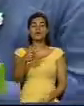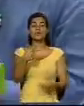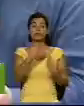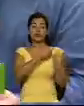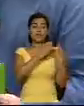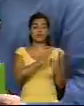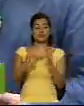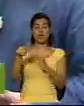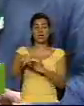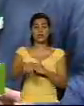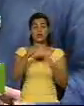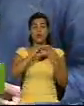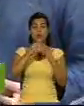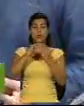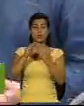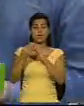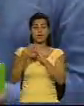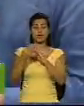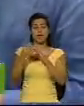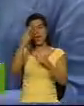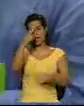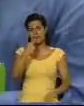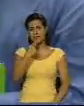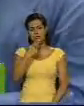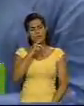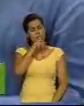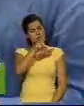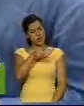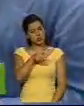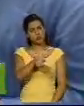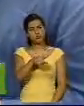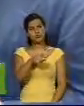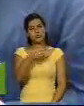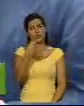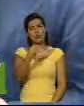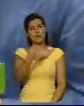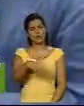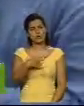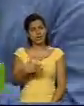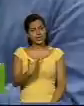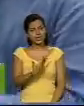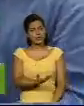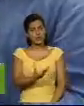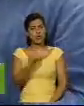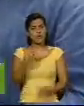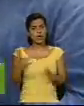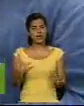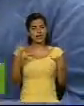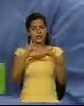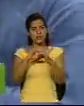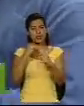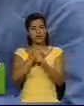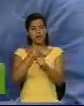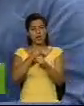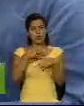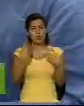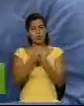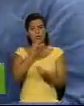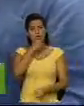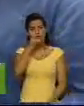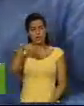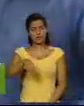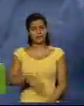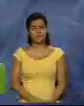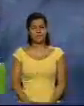lo que ha sido acá en la comunidad, en esta parroquia de Antímano. Quisiéramos conocer entonces, Ingrid, lo que ha sido la articulación, el trabajo que vienen haciendo con el adulto mayor en